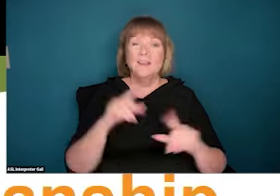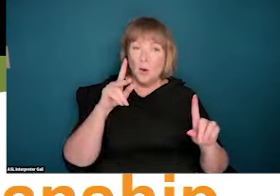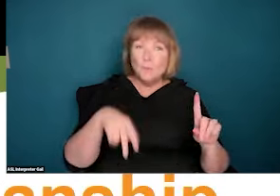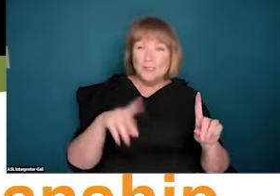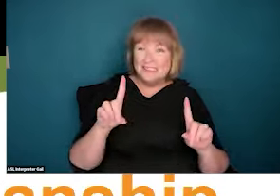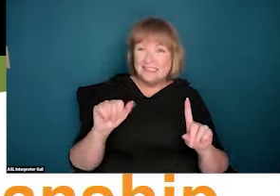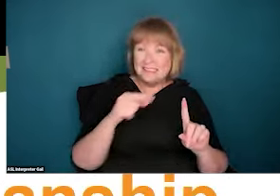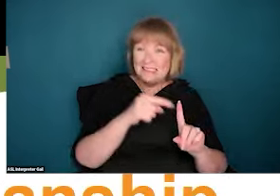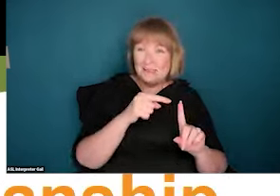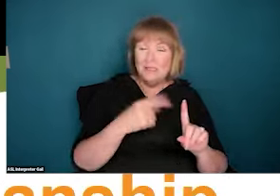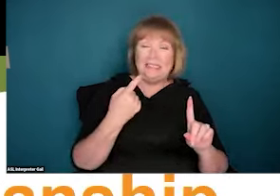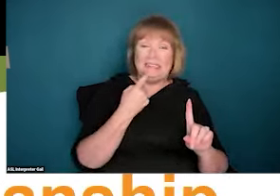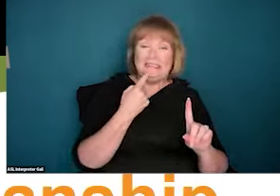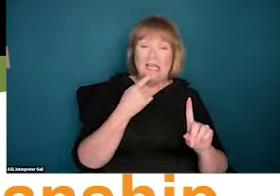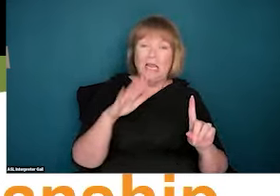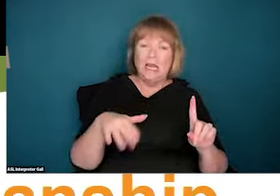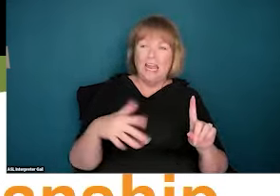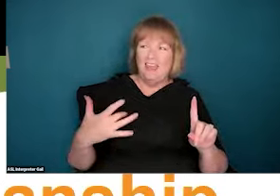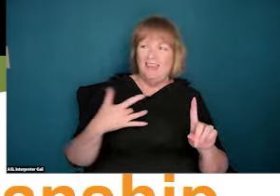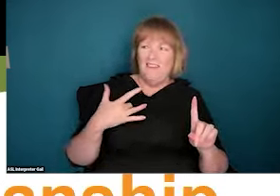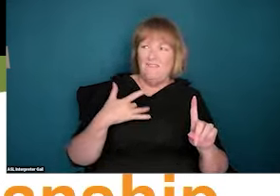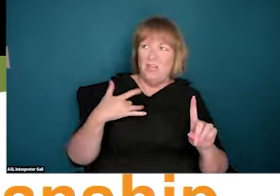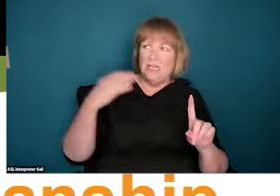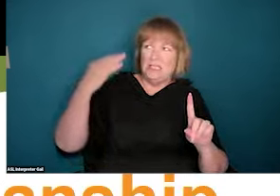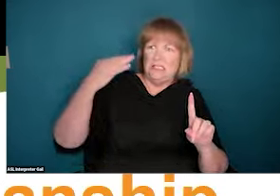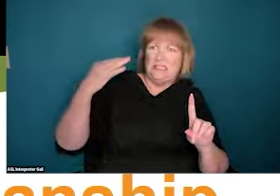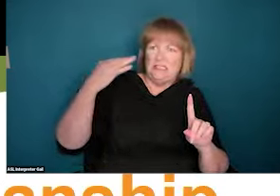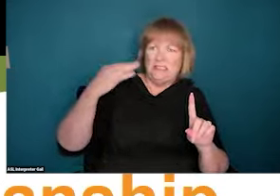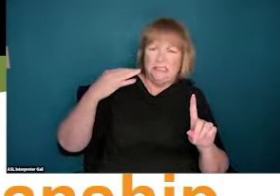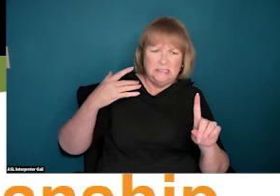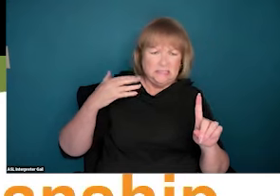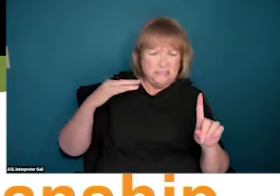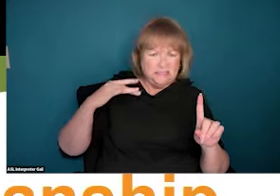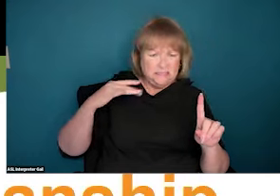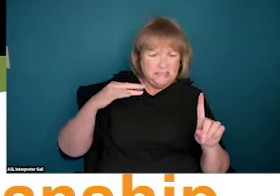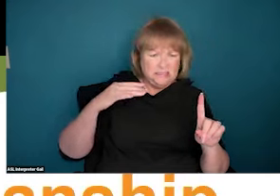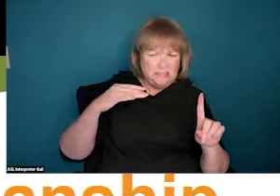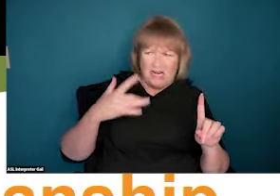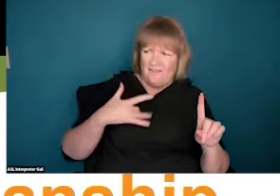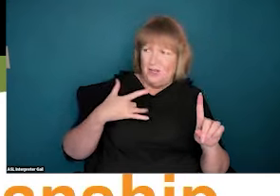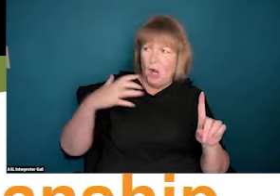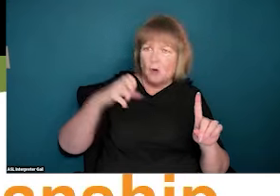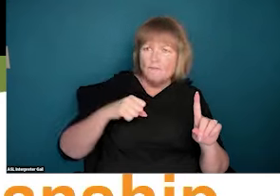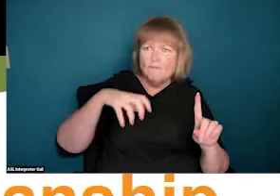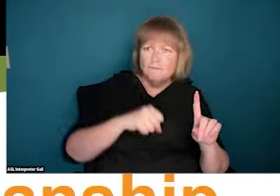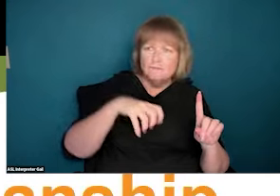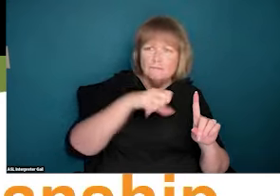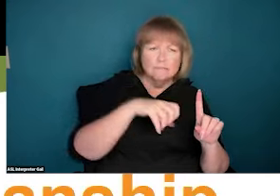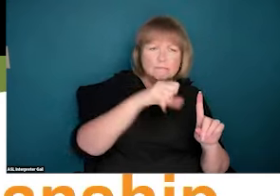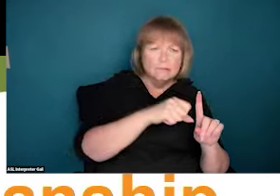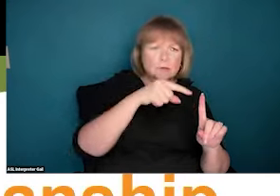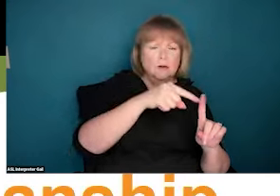y más decisiones sin ni siquiera consultarles a ellos. Entonces,